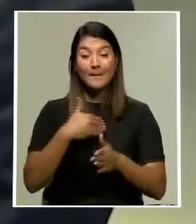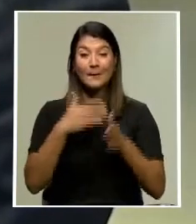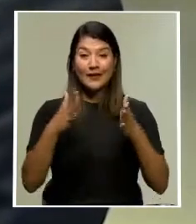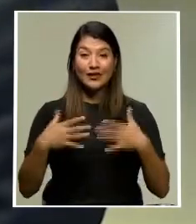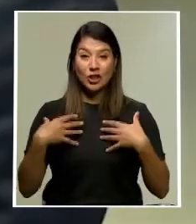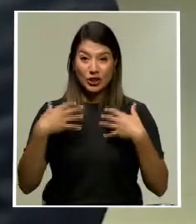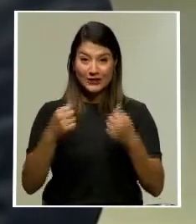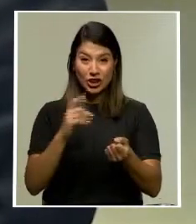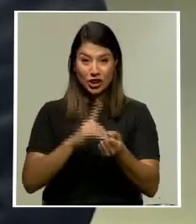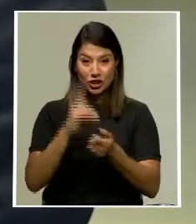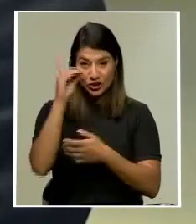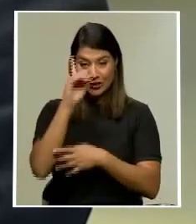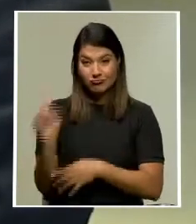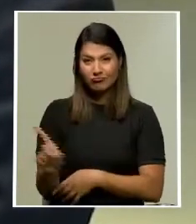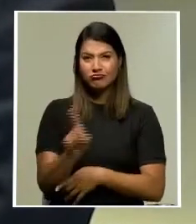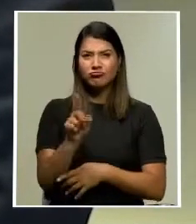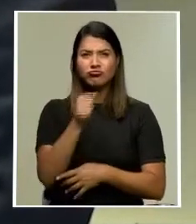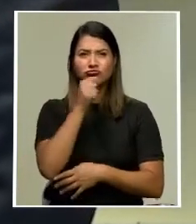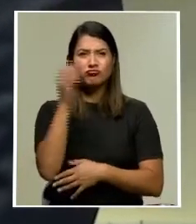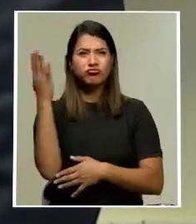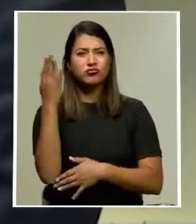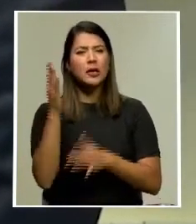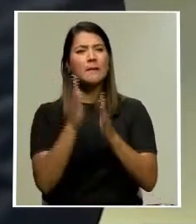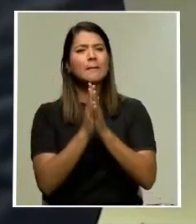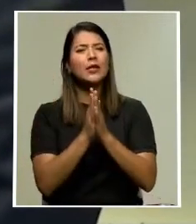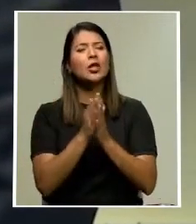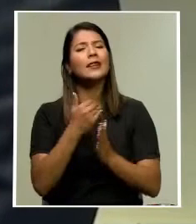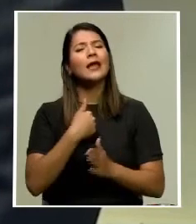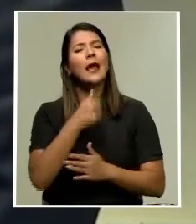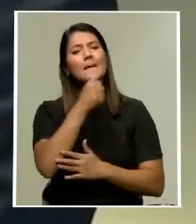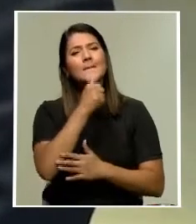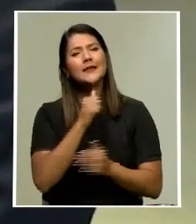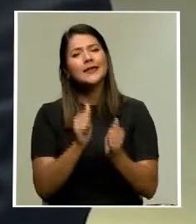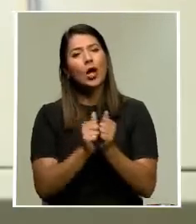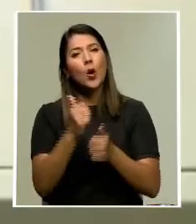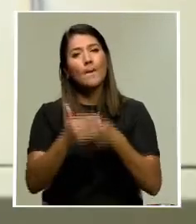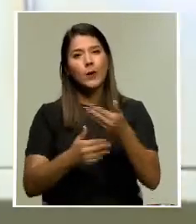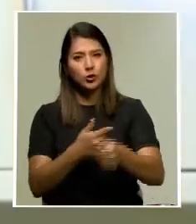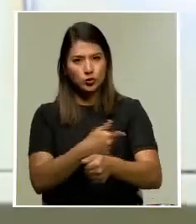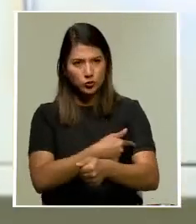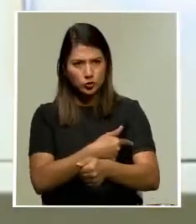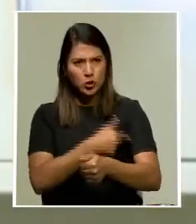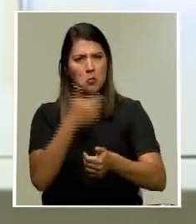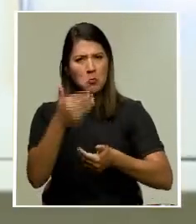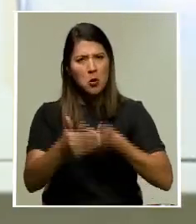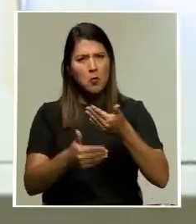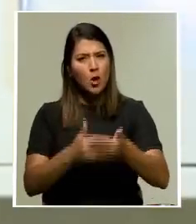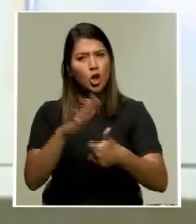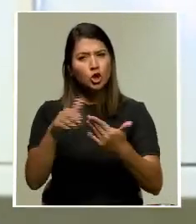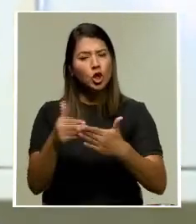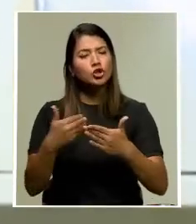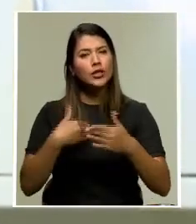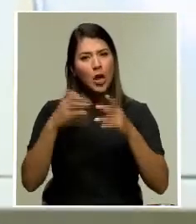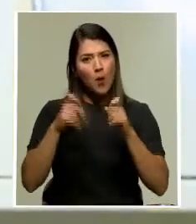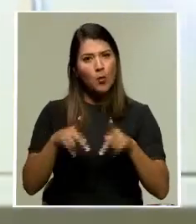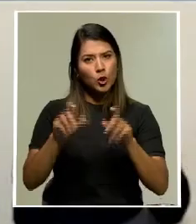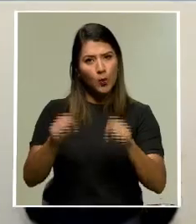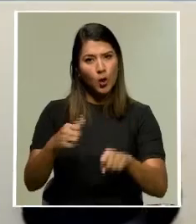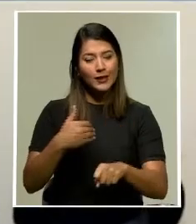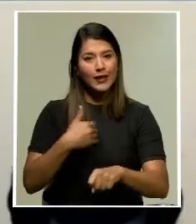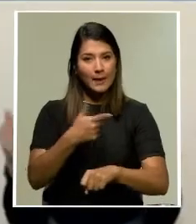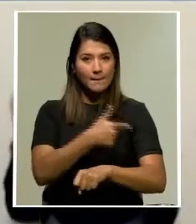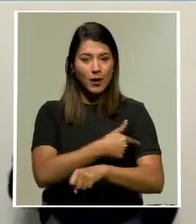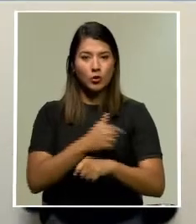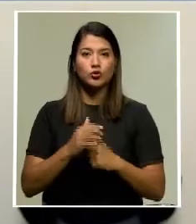Salas, le pidió a la población tener paciencia con la vacunación y asegura que poco a poco llegará el turno de todos para vacunarnos.